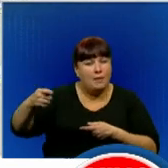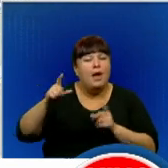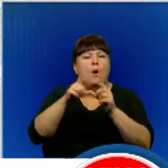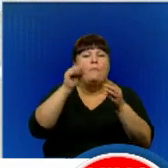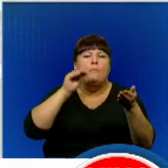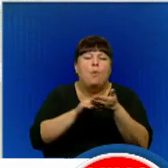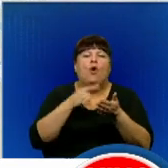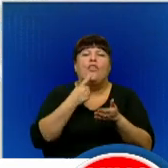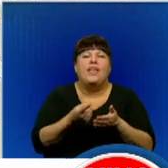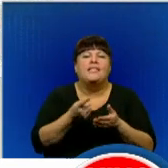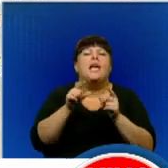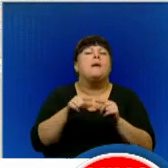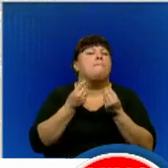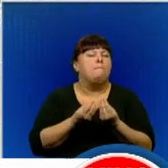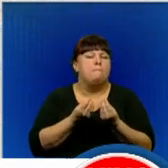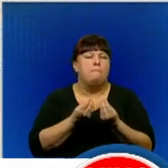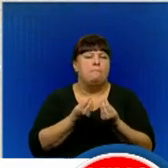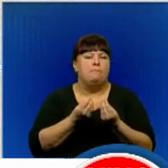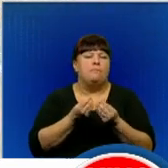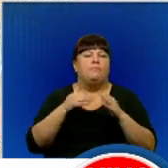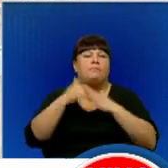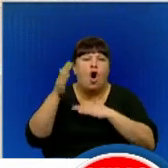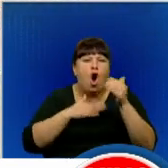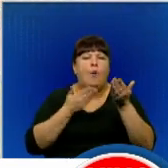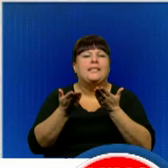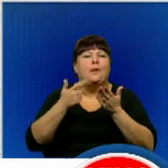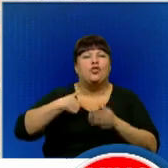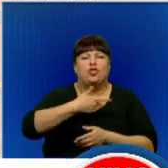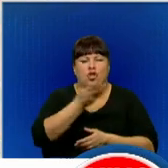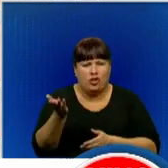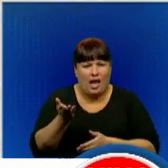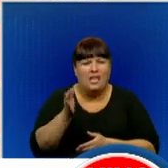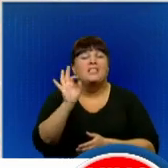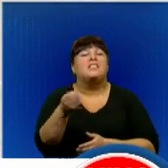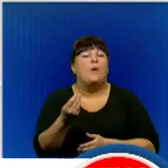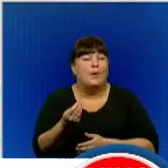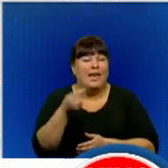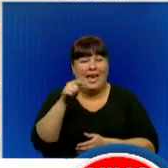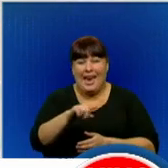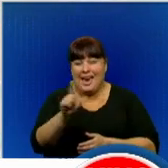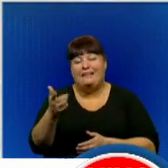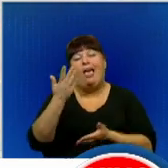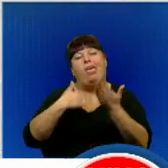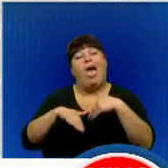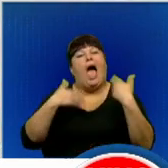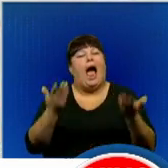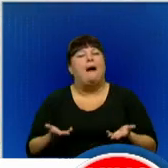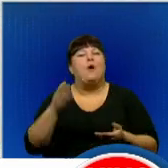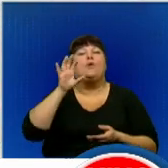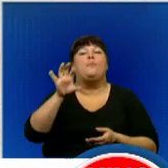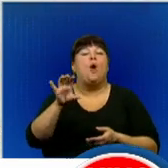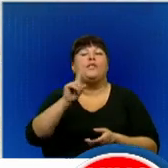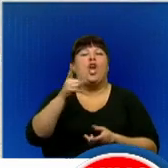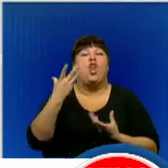una cláusula que iba a ser destinada a obras y servicios sociales saben que esa fue la excusa para que la provincia